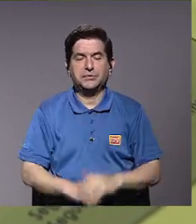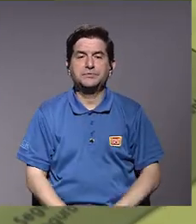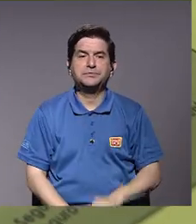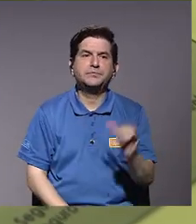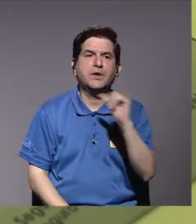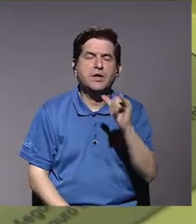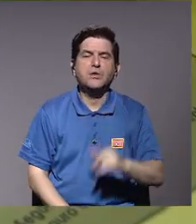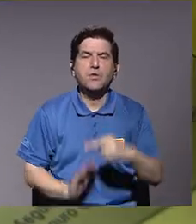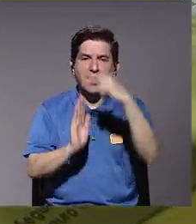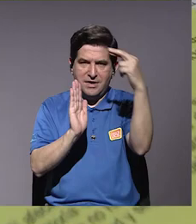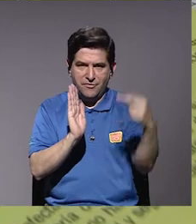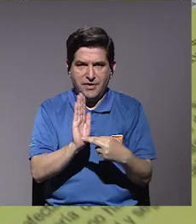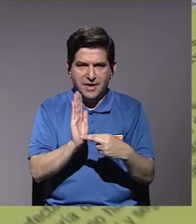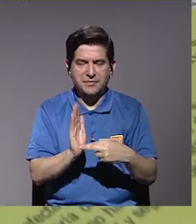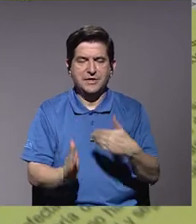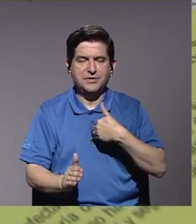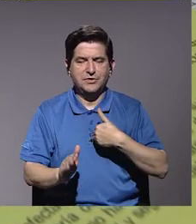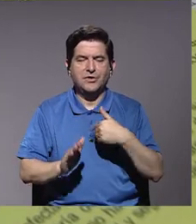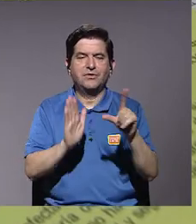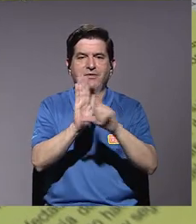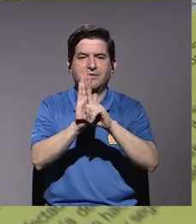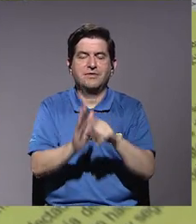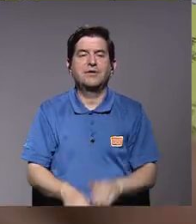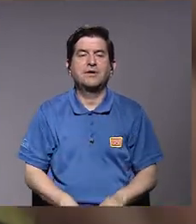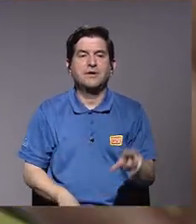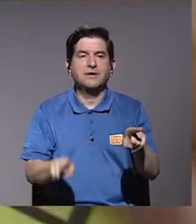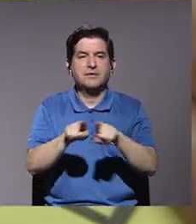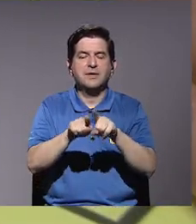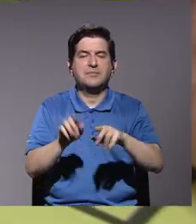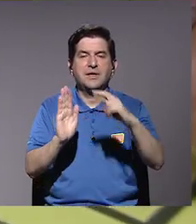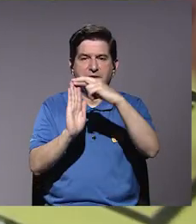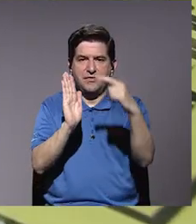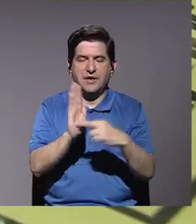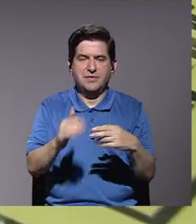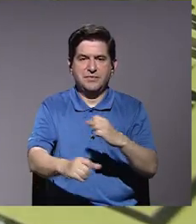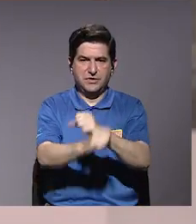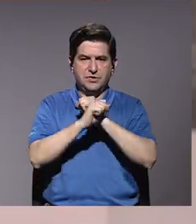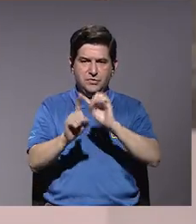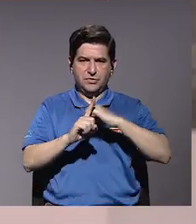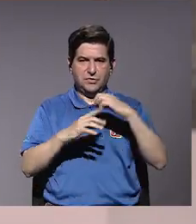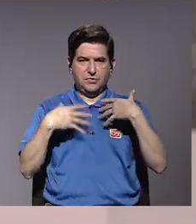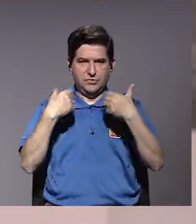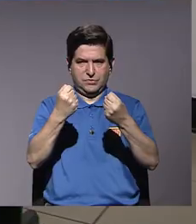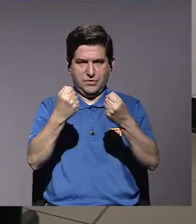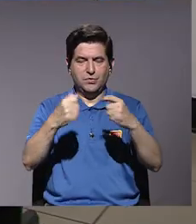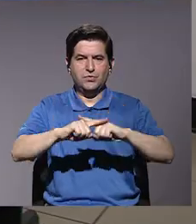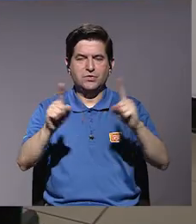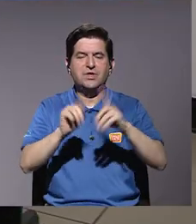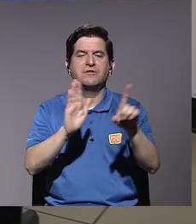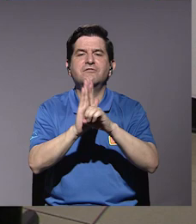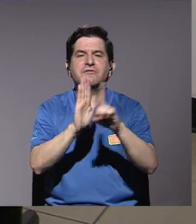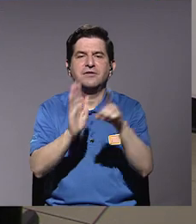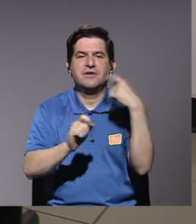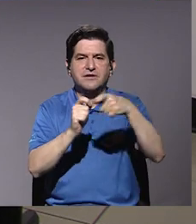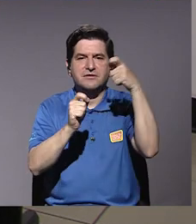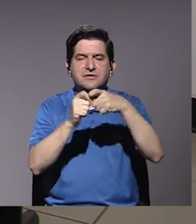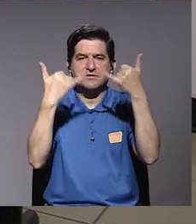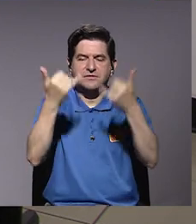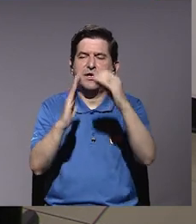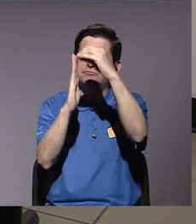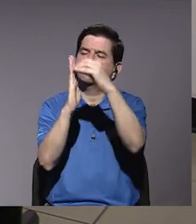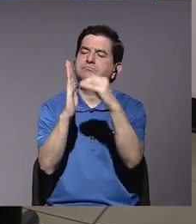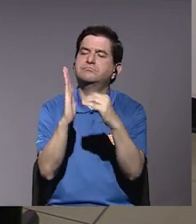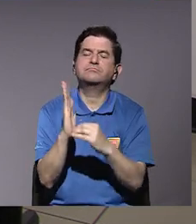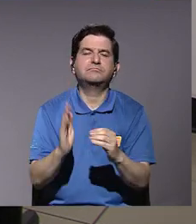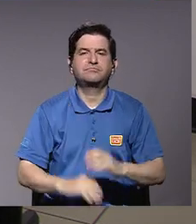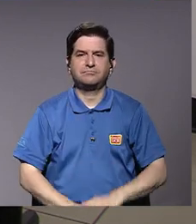¿verdad? Y también el reglamento de esta ley. También tenemos el reglamento del Seguro de Salud, donde tenemos varios derechos